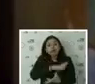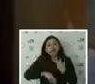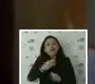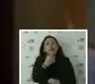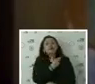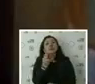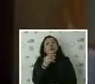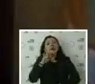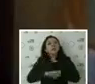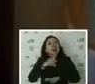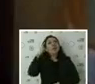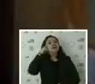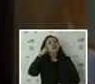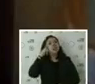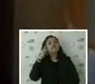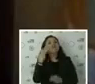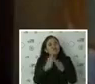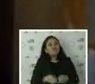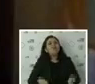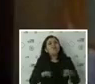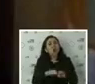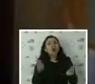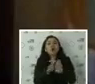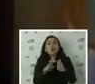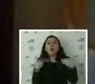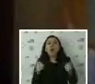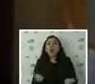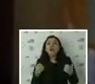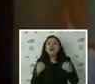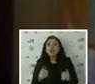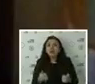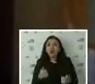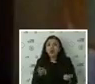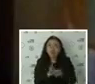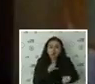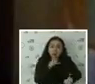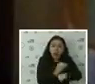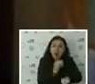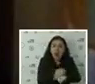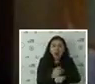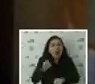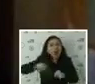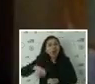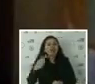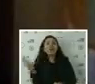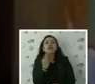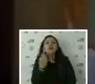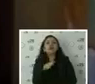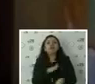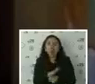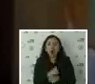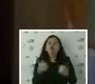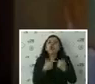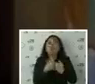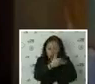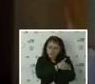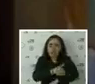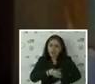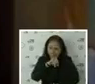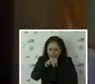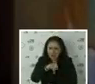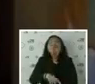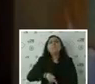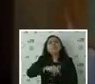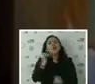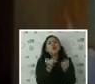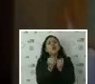un gran impacto. Entender y resolver las demandas, que este nuevo orden, en la parte no solo familiar, sino